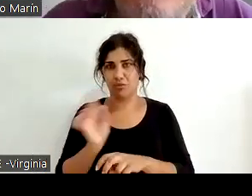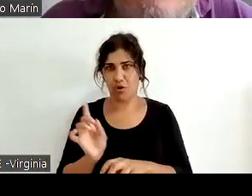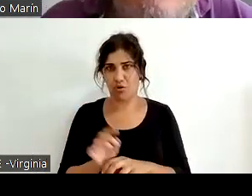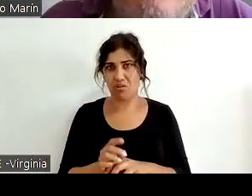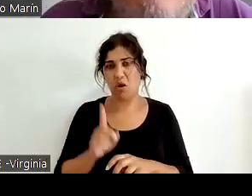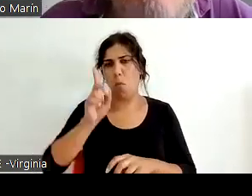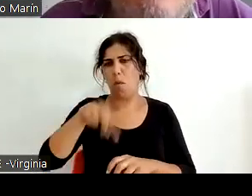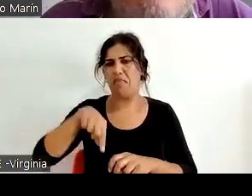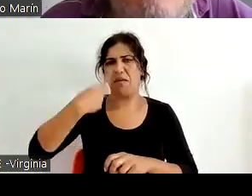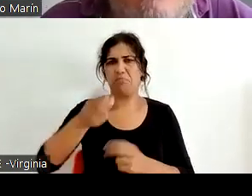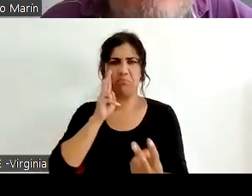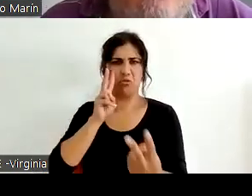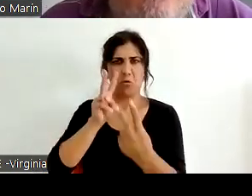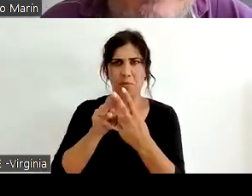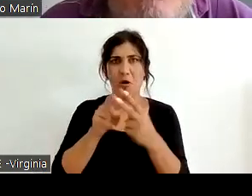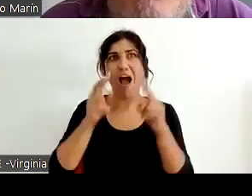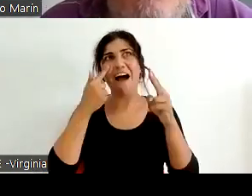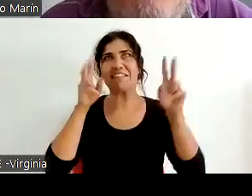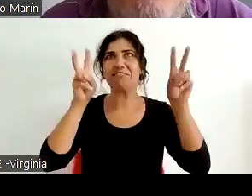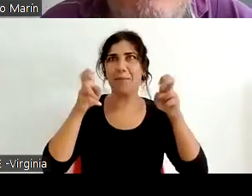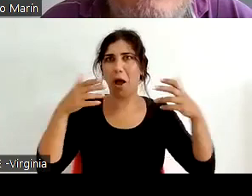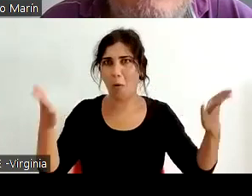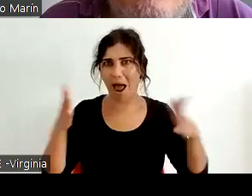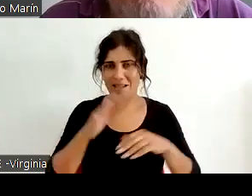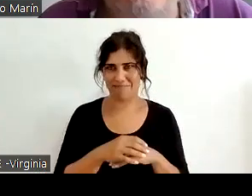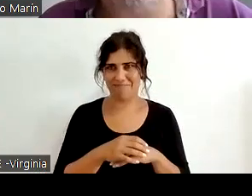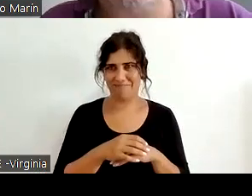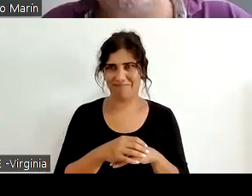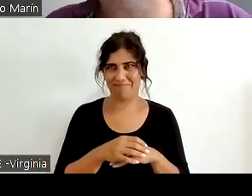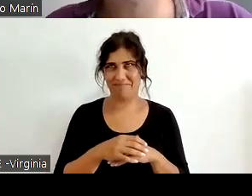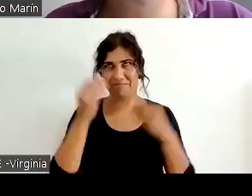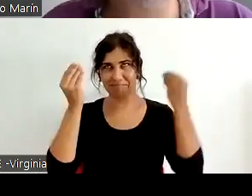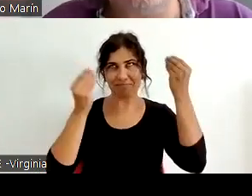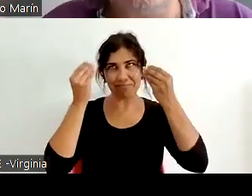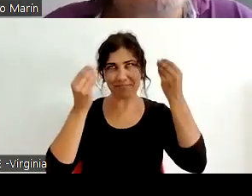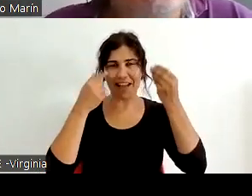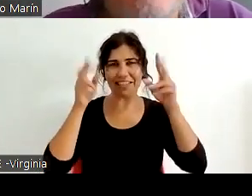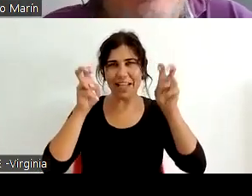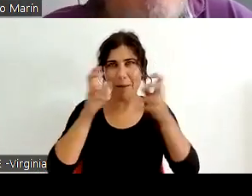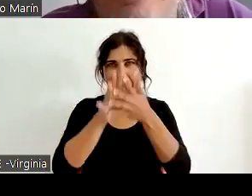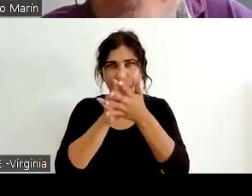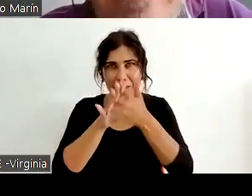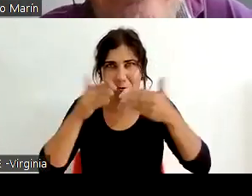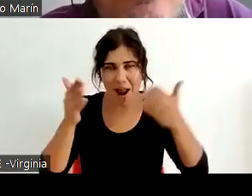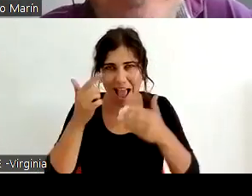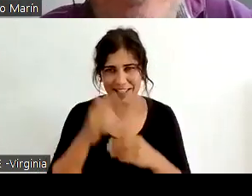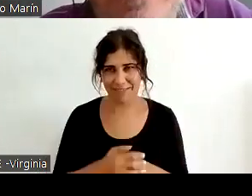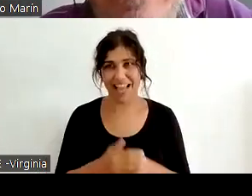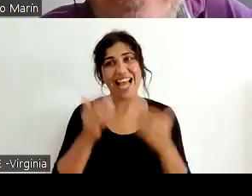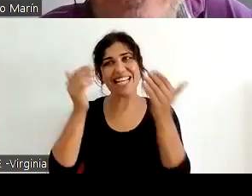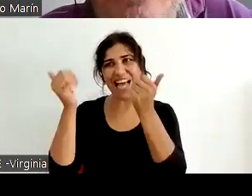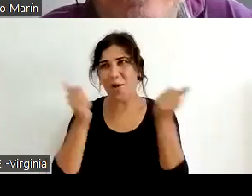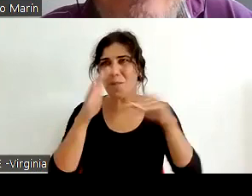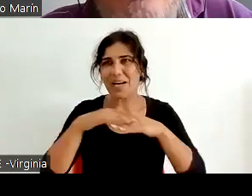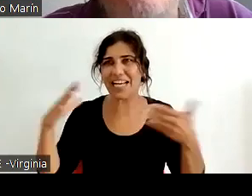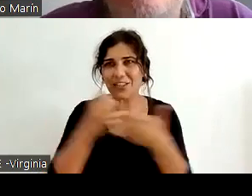mesecito y a ver qué tema se nos ocurre que podemos tratar. Saludos a todos y estamos